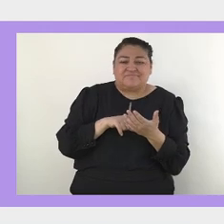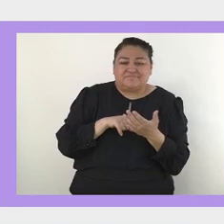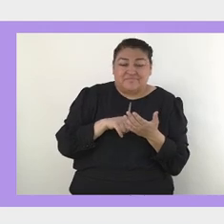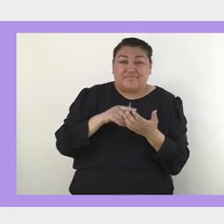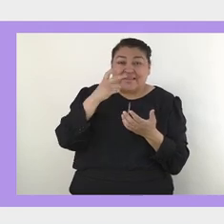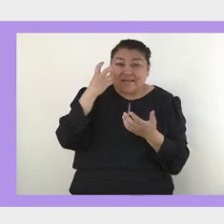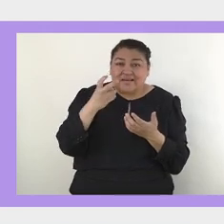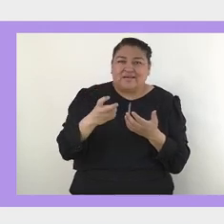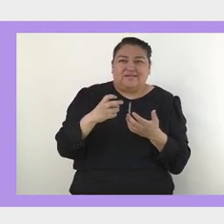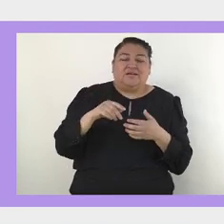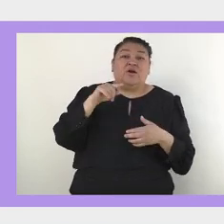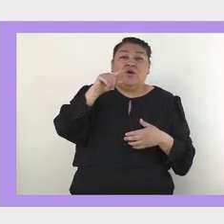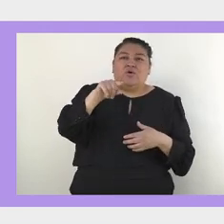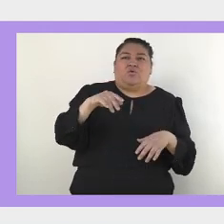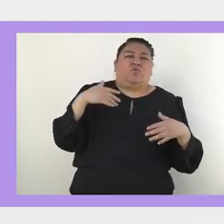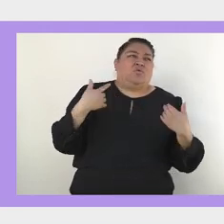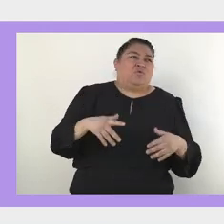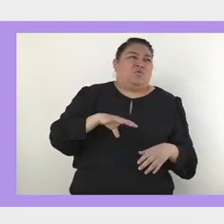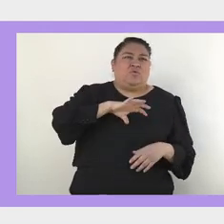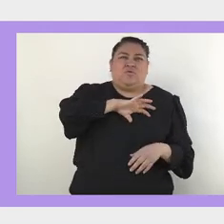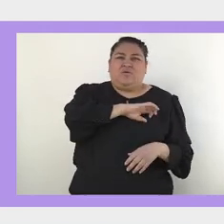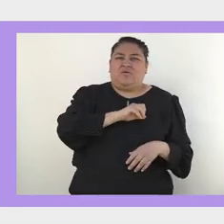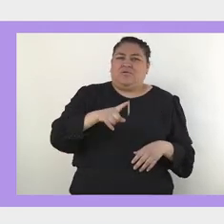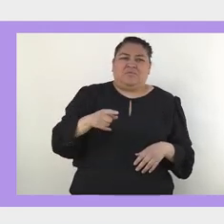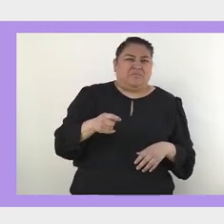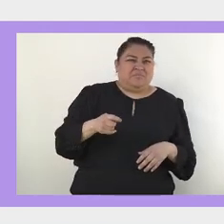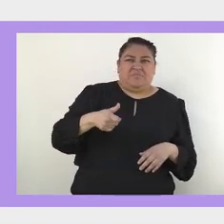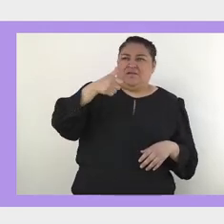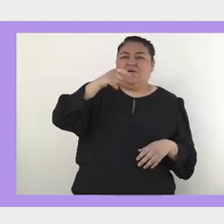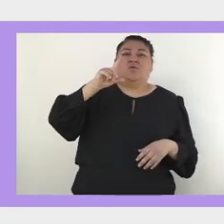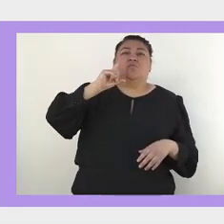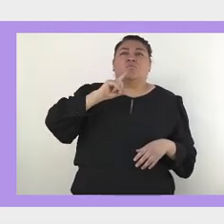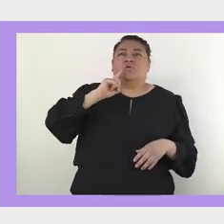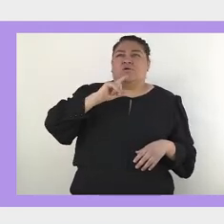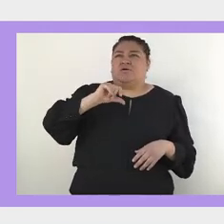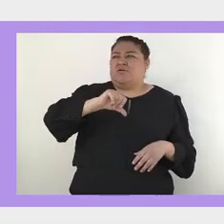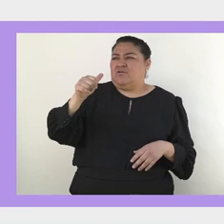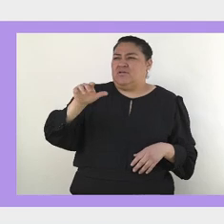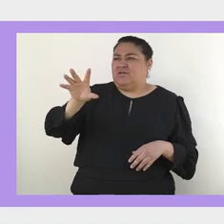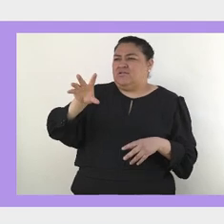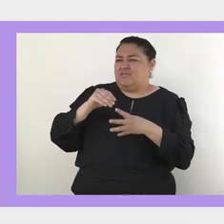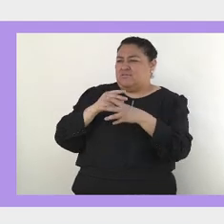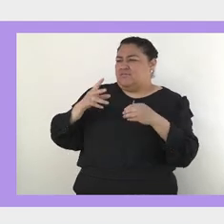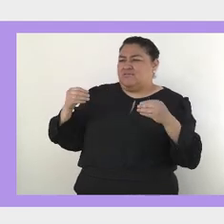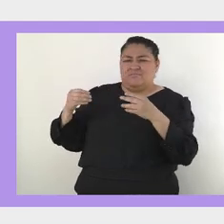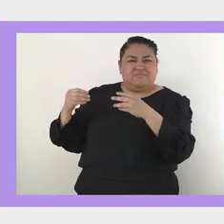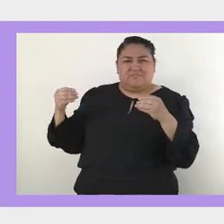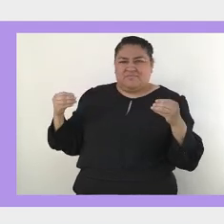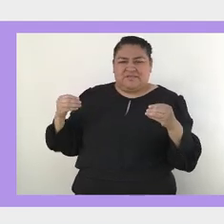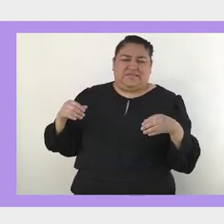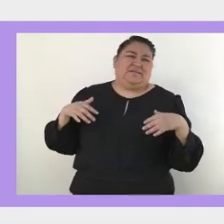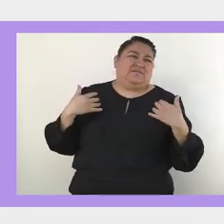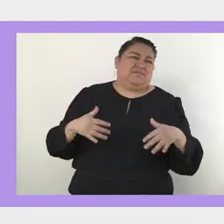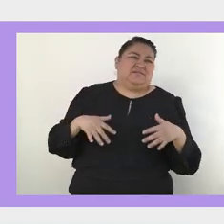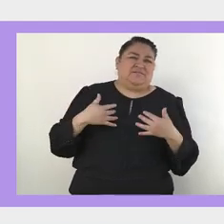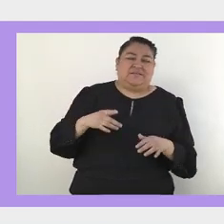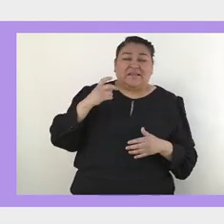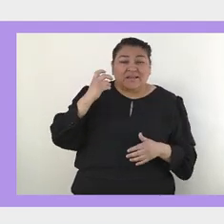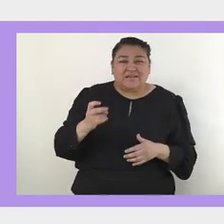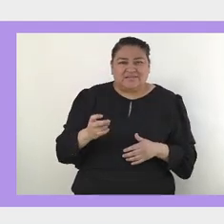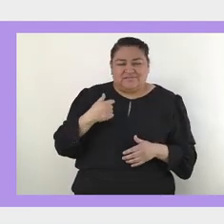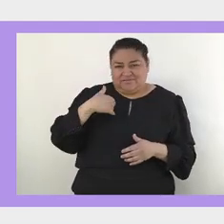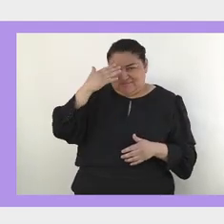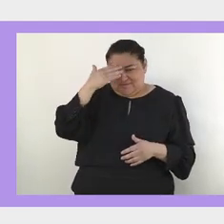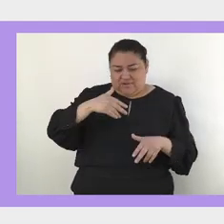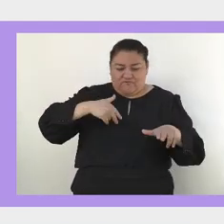el que sea un parte aguas el que más personas quieran hacerlo y como yo siempre lo digo o sea creo que en esto del fútbol